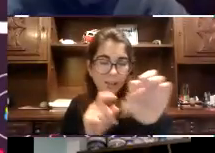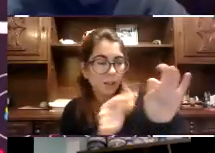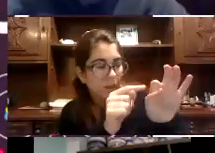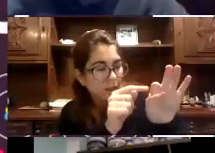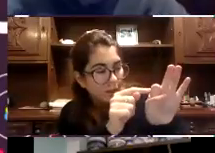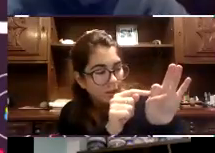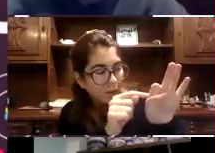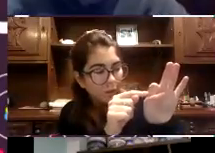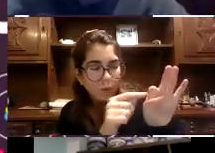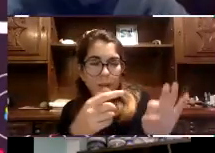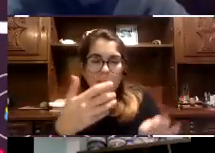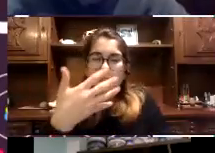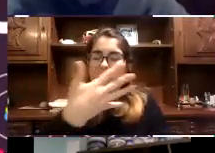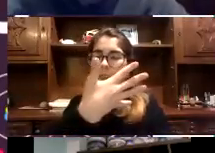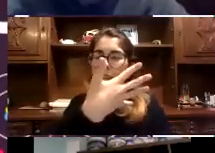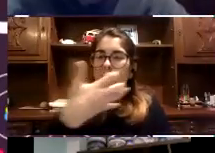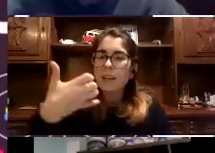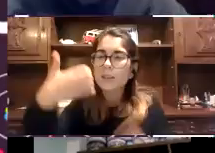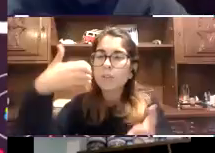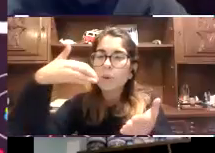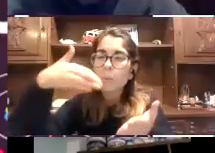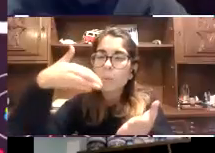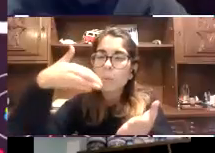unos 500.000 átomos de carbono.